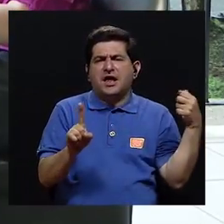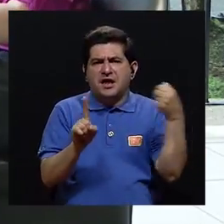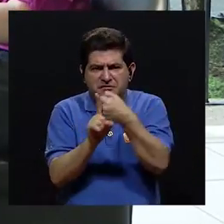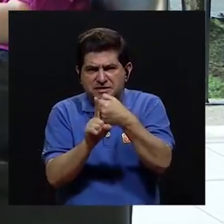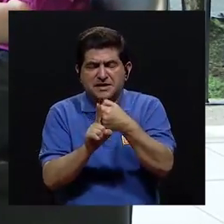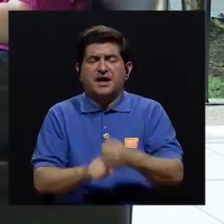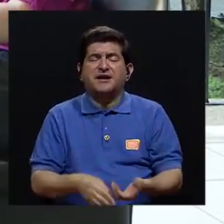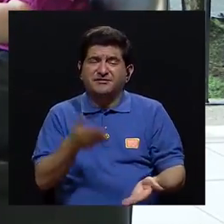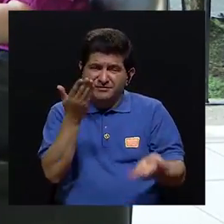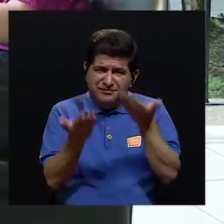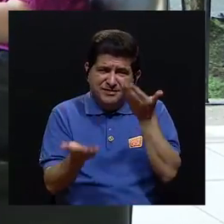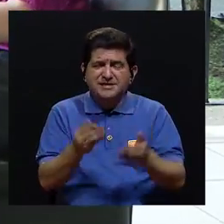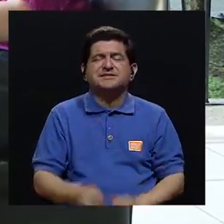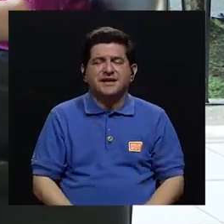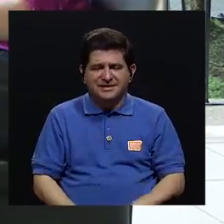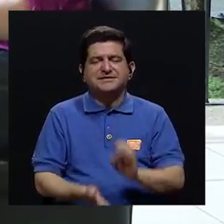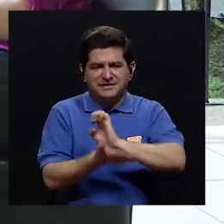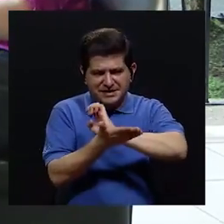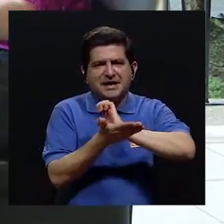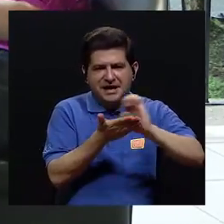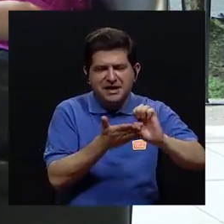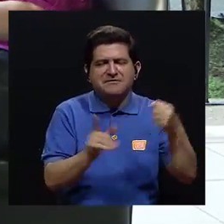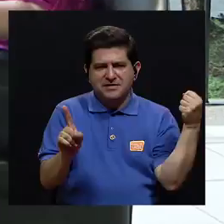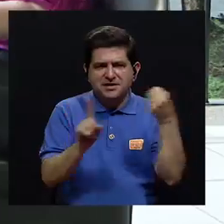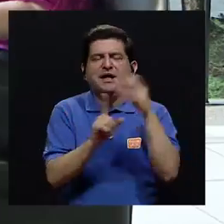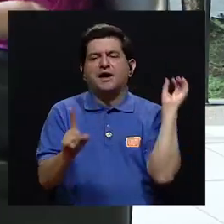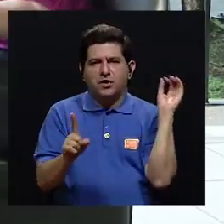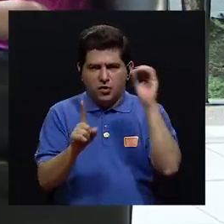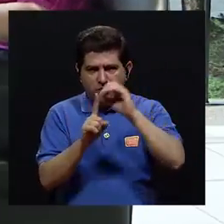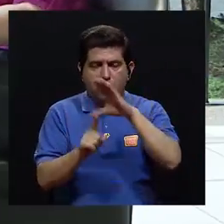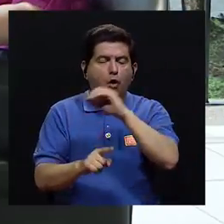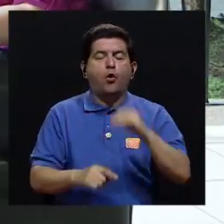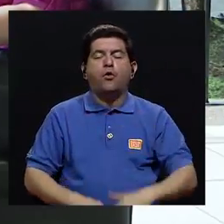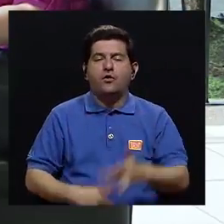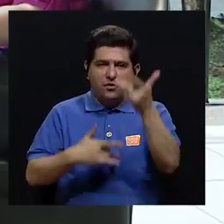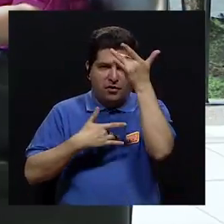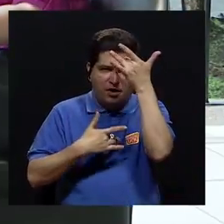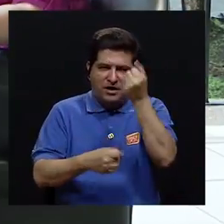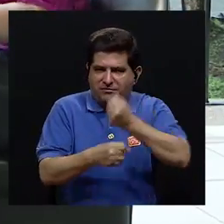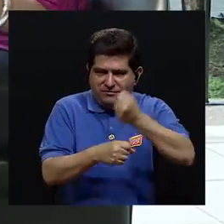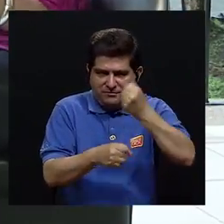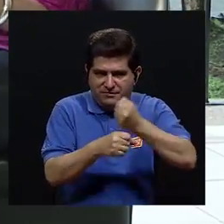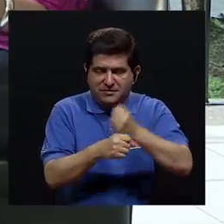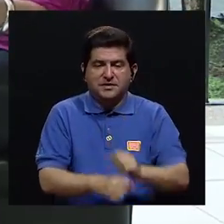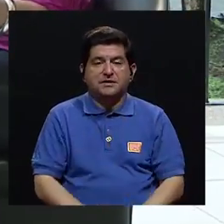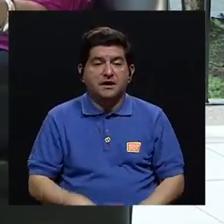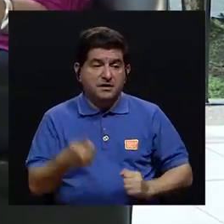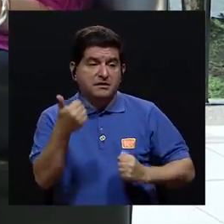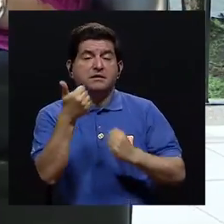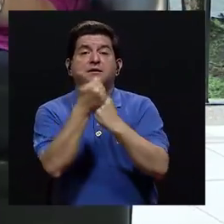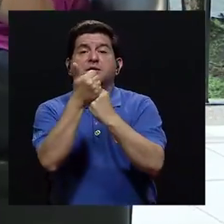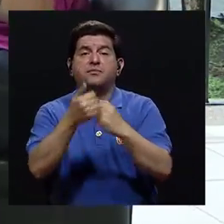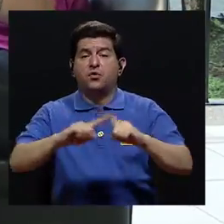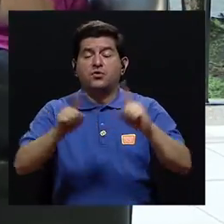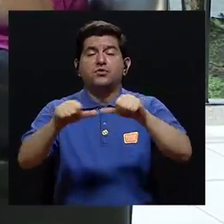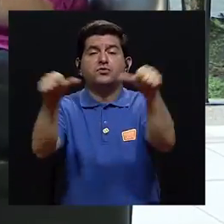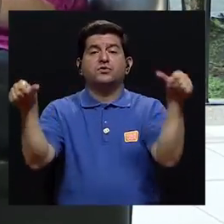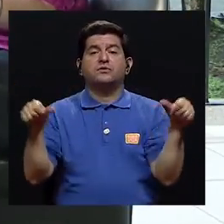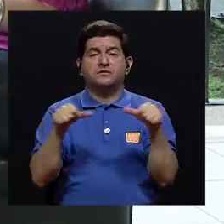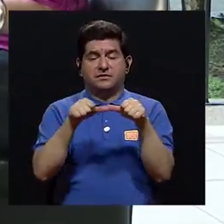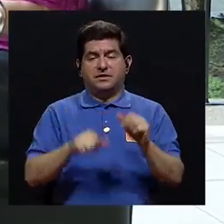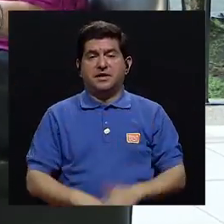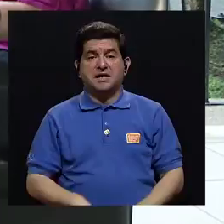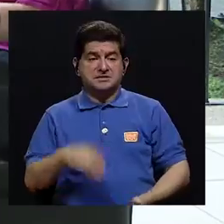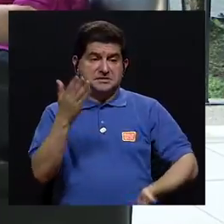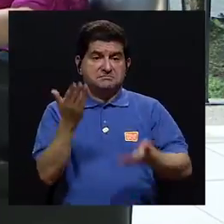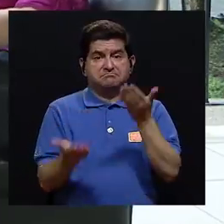ahí. Al final de cuentas, el objetivo es evitar que tengamos accidentes o enfermedades laborales. Y para eso se apoya en un montón de ramas.